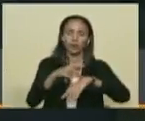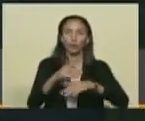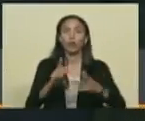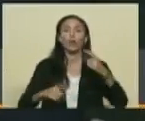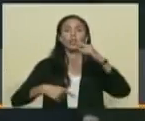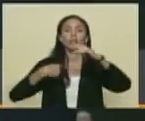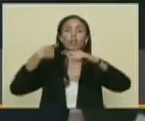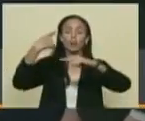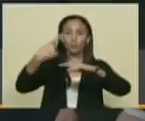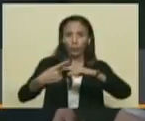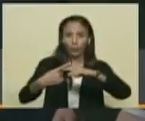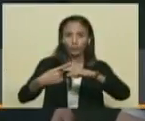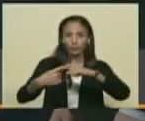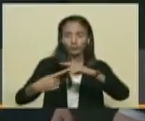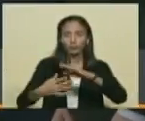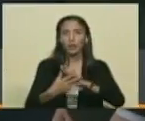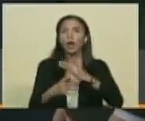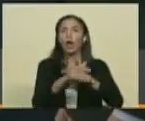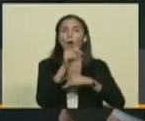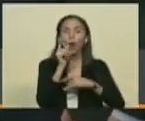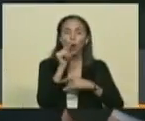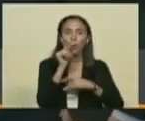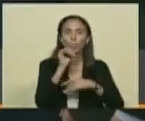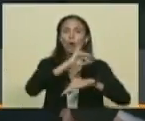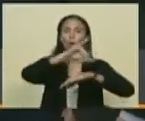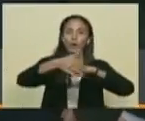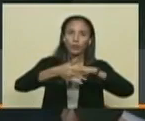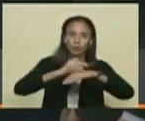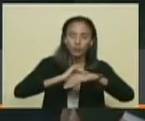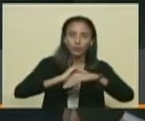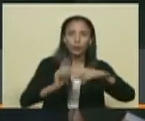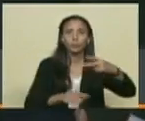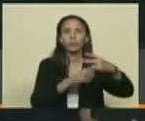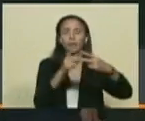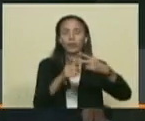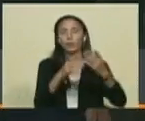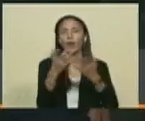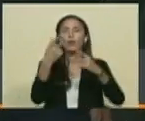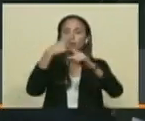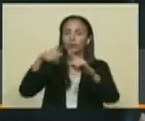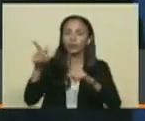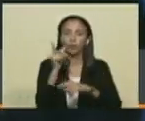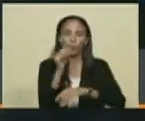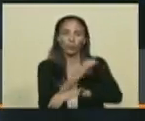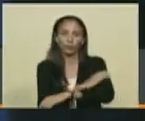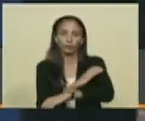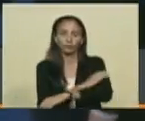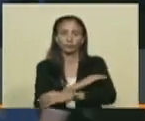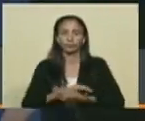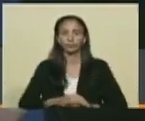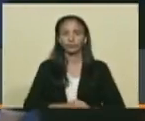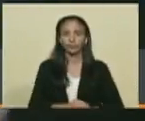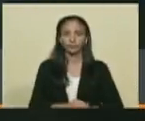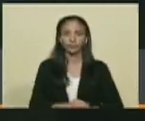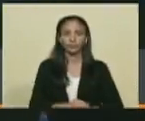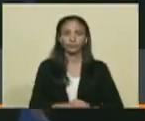vendrá primero el señor Jorge Rodríguez y luego Luis Florido. Canciller, tiene la palabra.